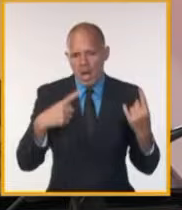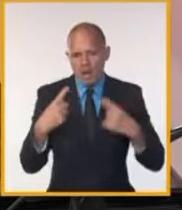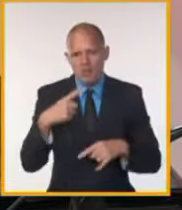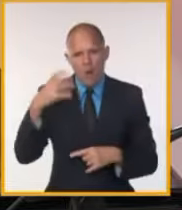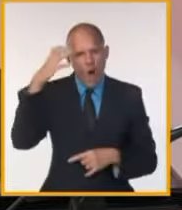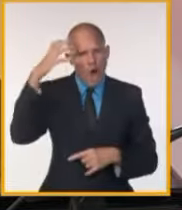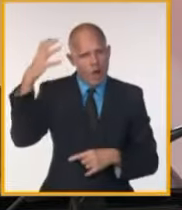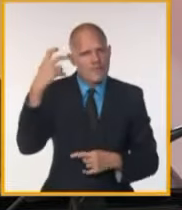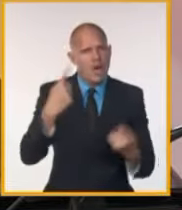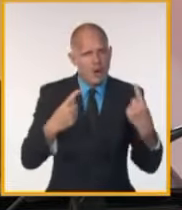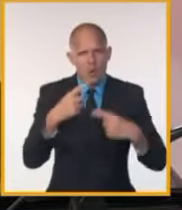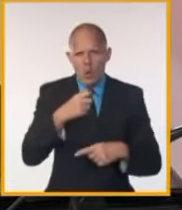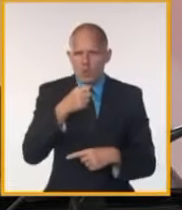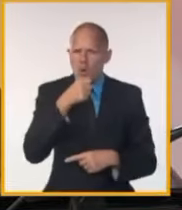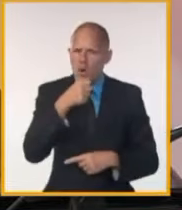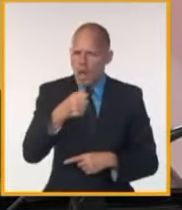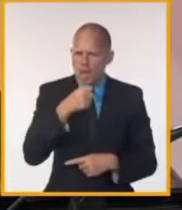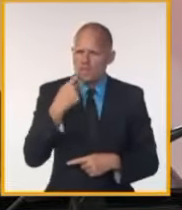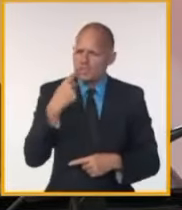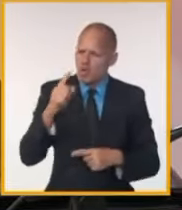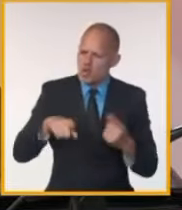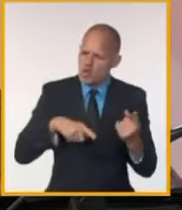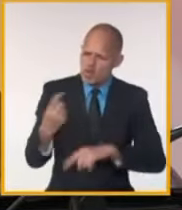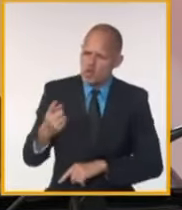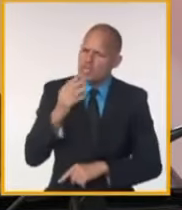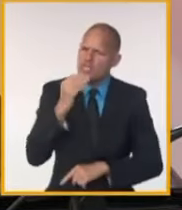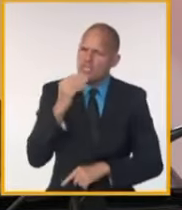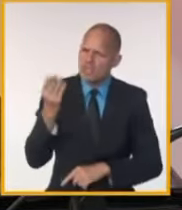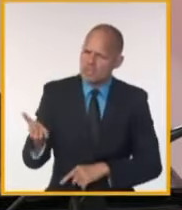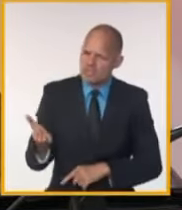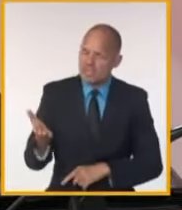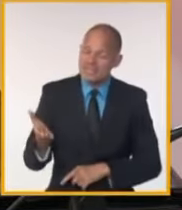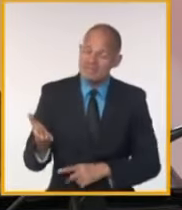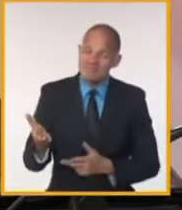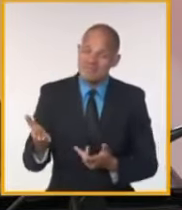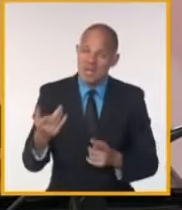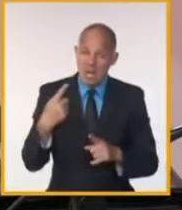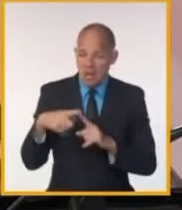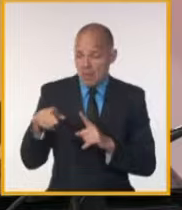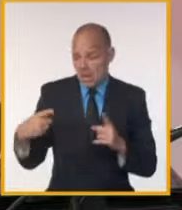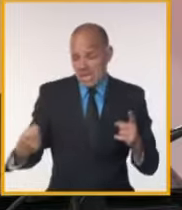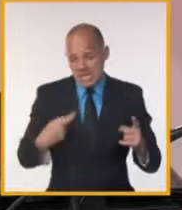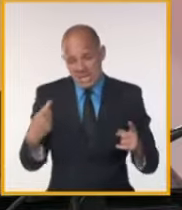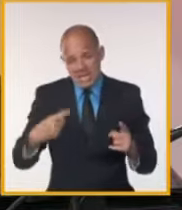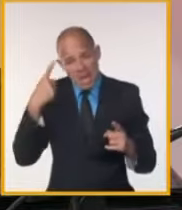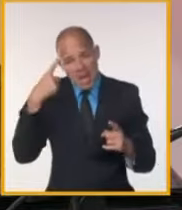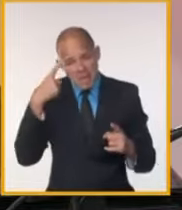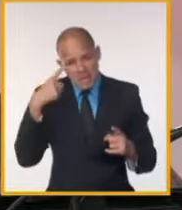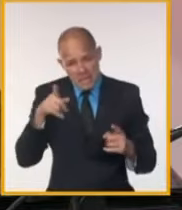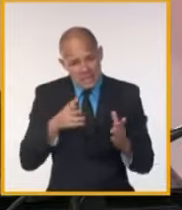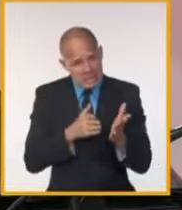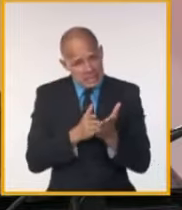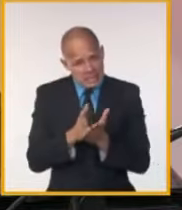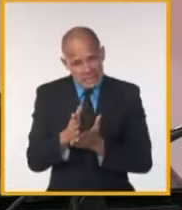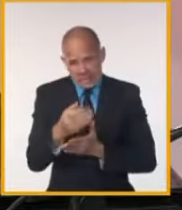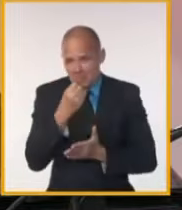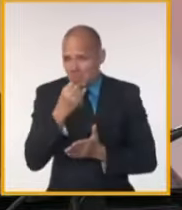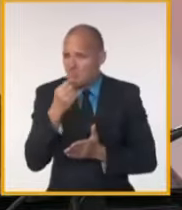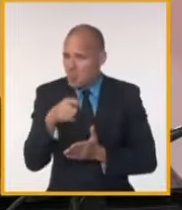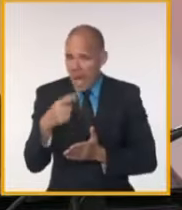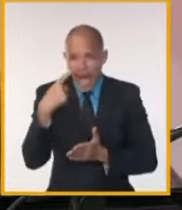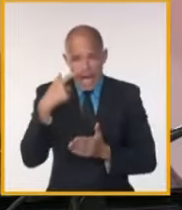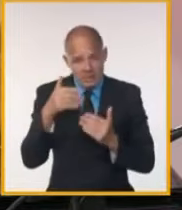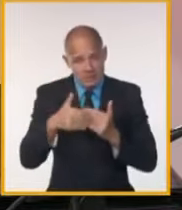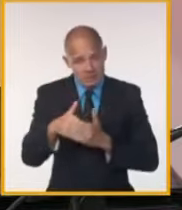dignos que lo han hecho a lo largo de todo este año pero esa guerra puede ir a más y habrá que seguir sin duda los